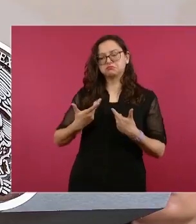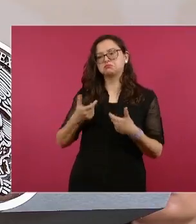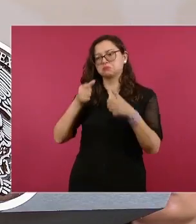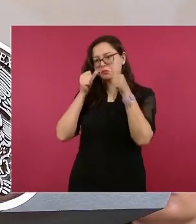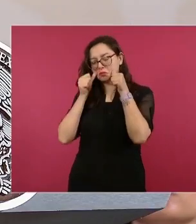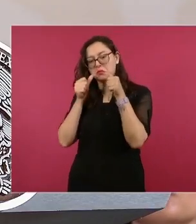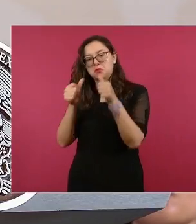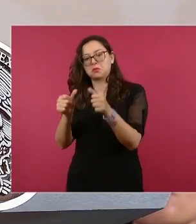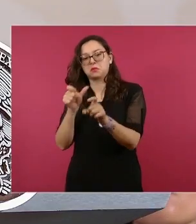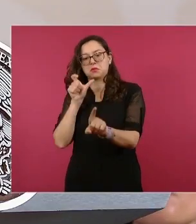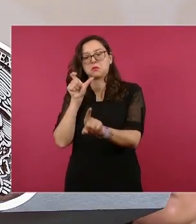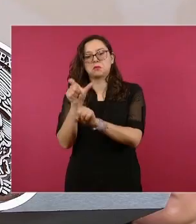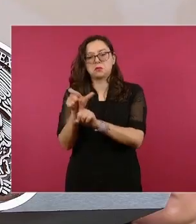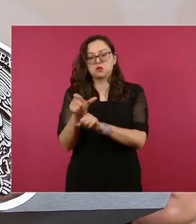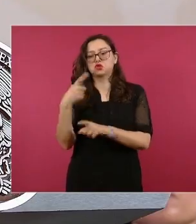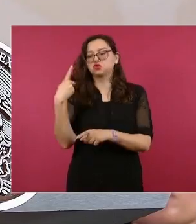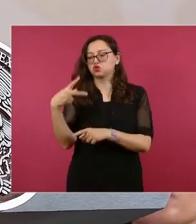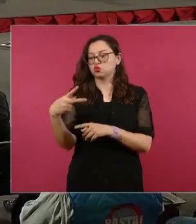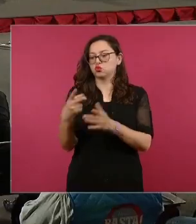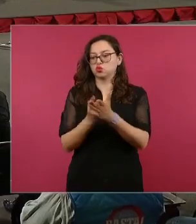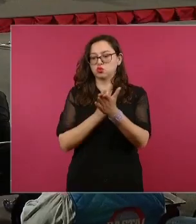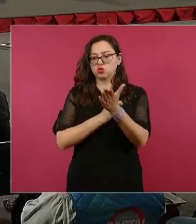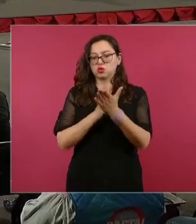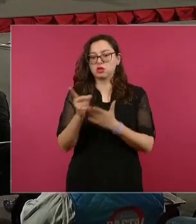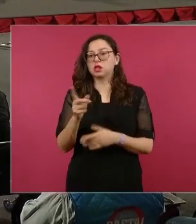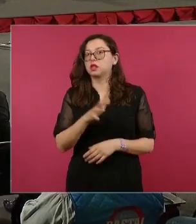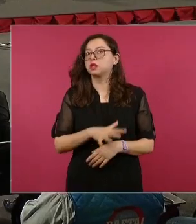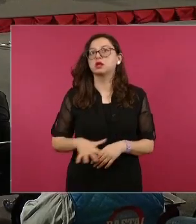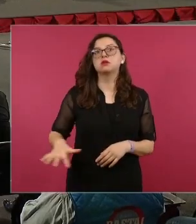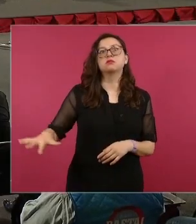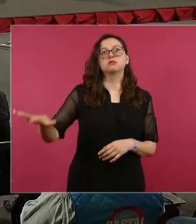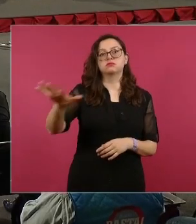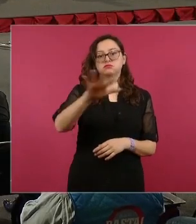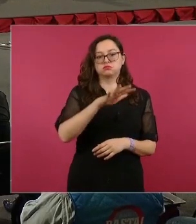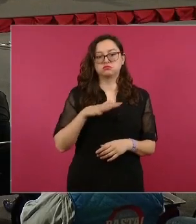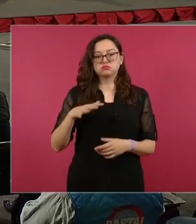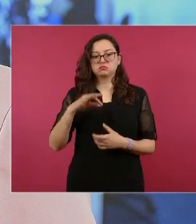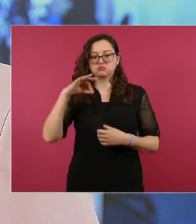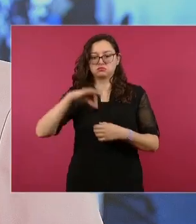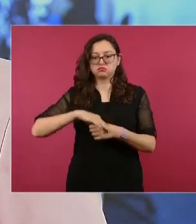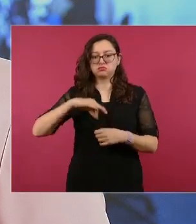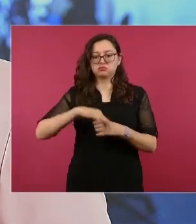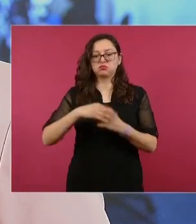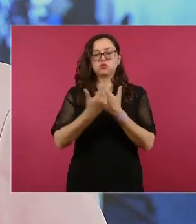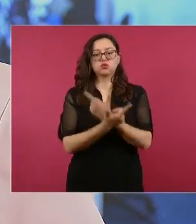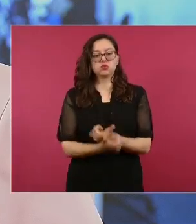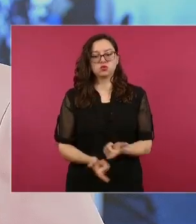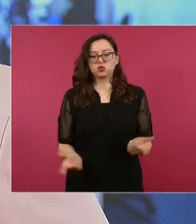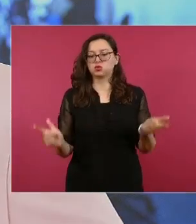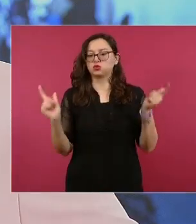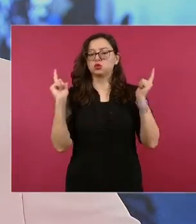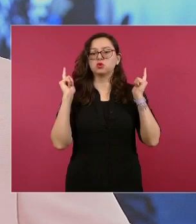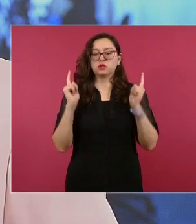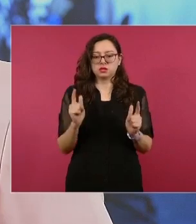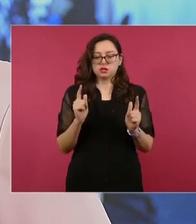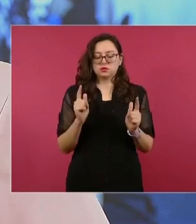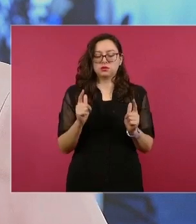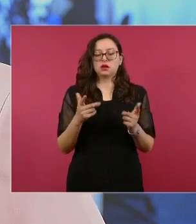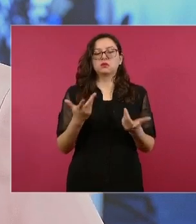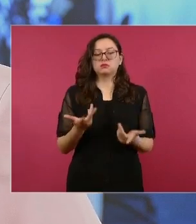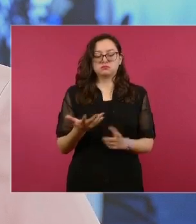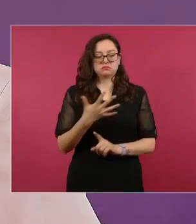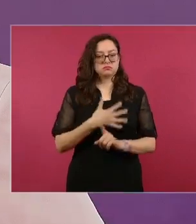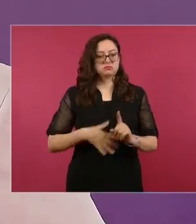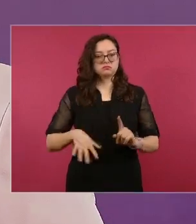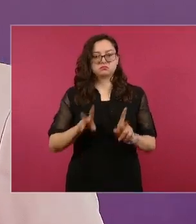seguridad para hacer efectivo el derecho a la población de elegir libremente a sus autoridades en